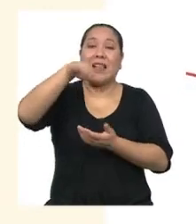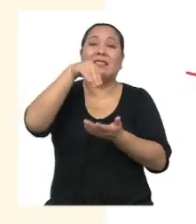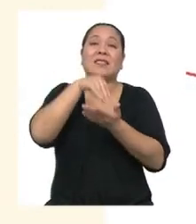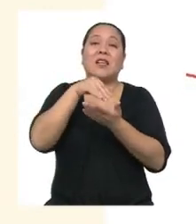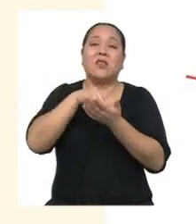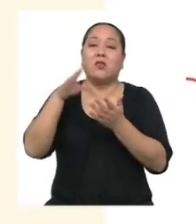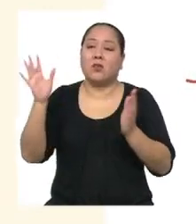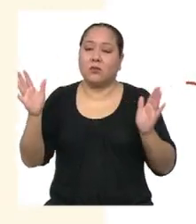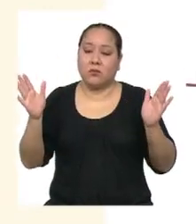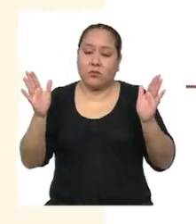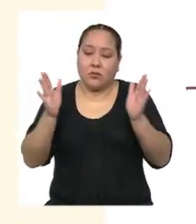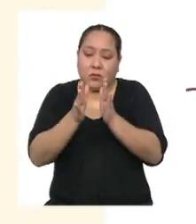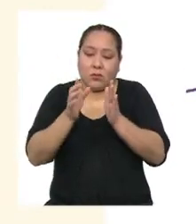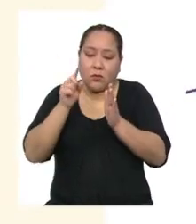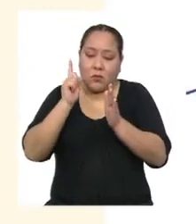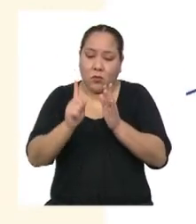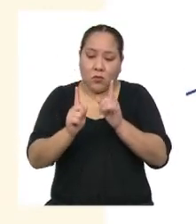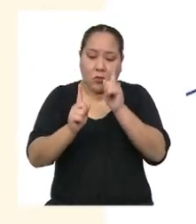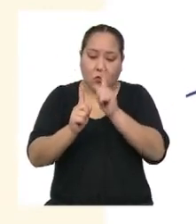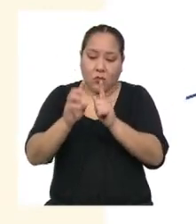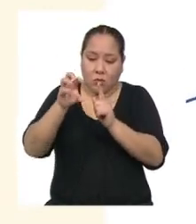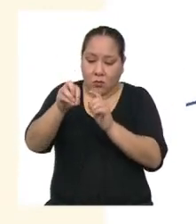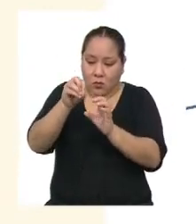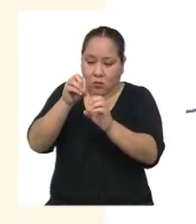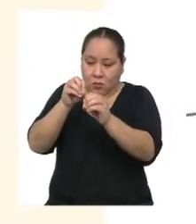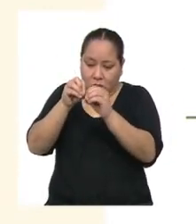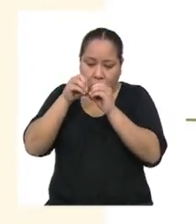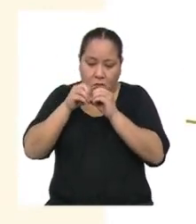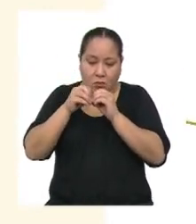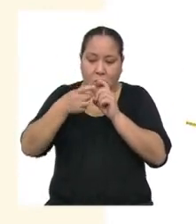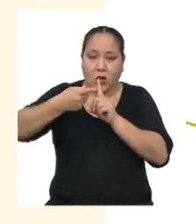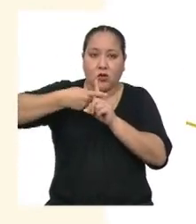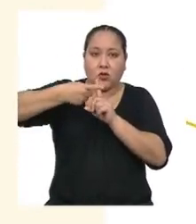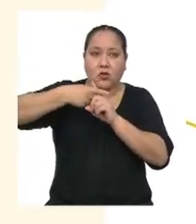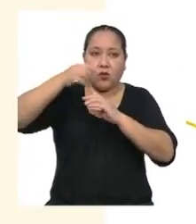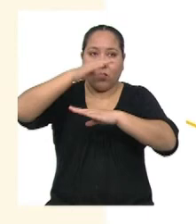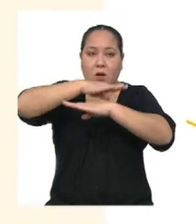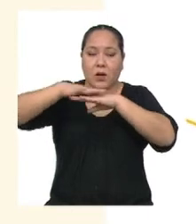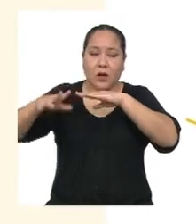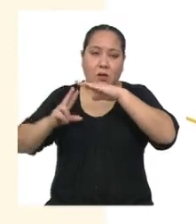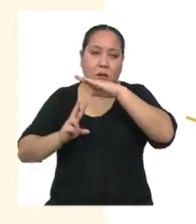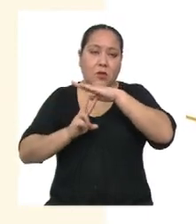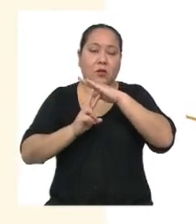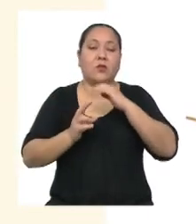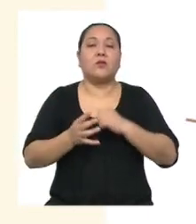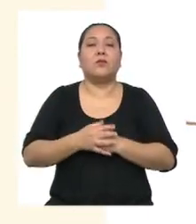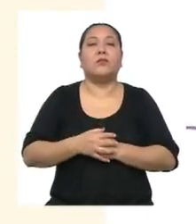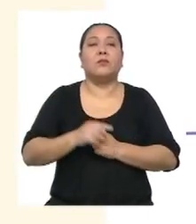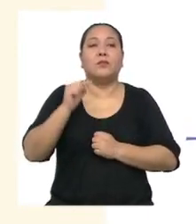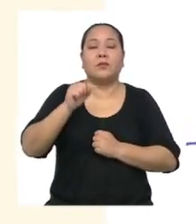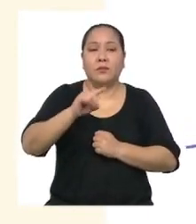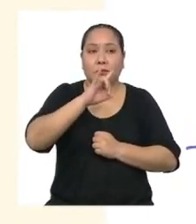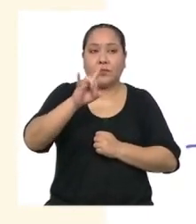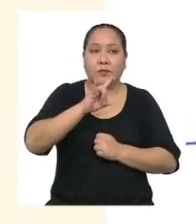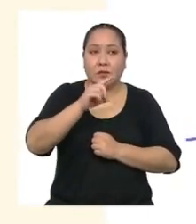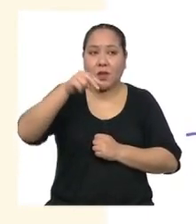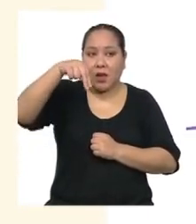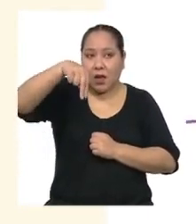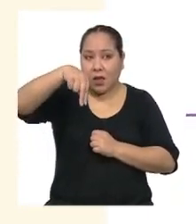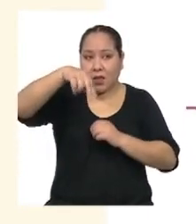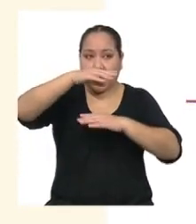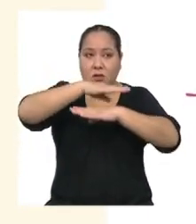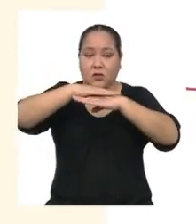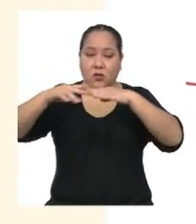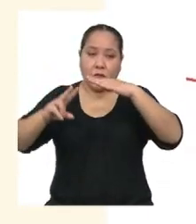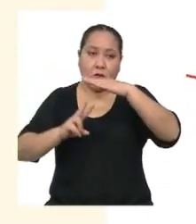valores centrales y ese valor sería la mediana. Podemos utilizar las expresiones matemáticas n sobre 2 y